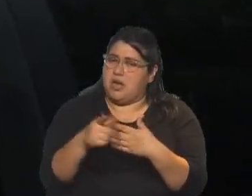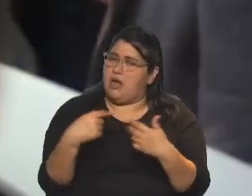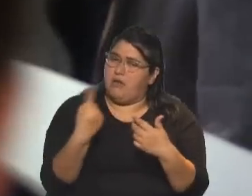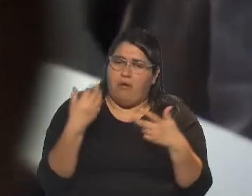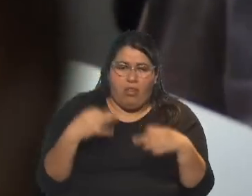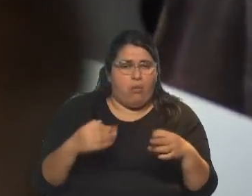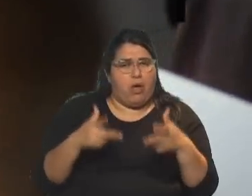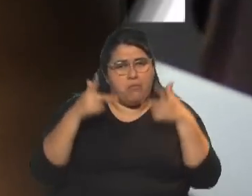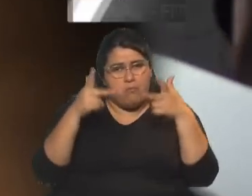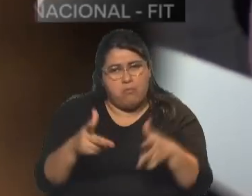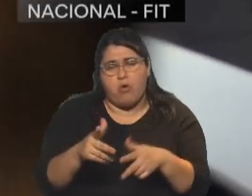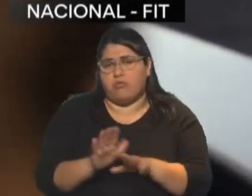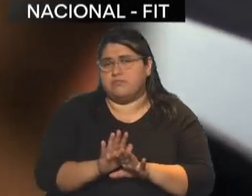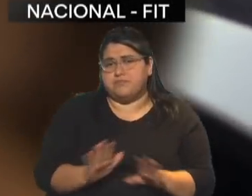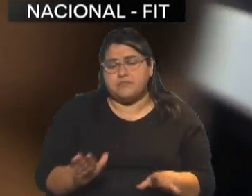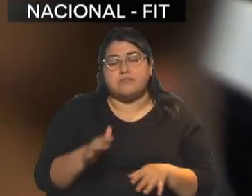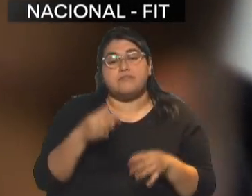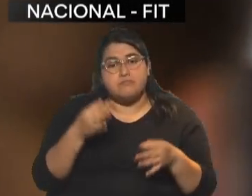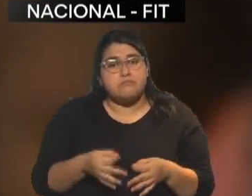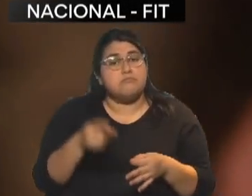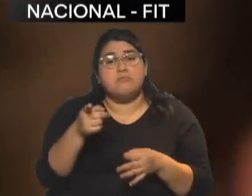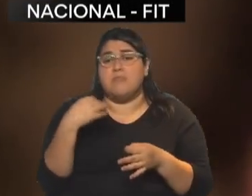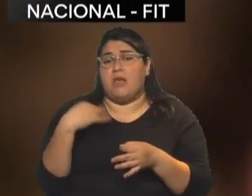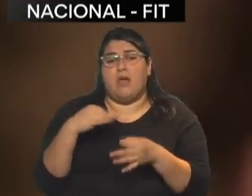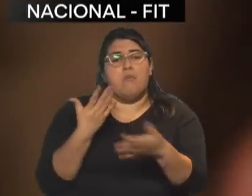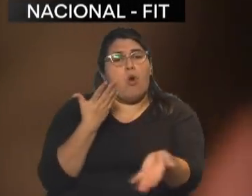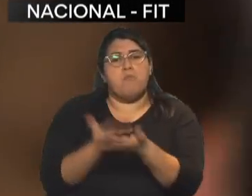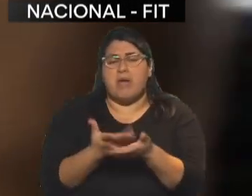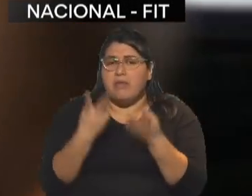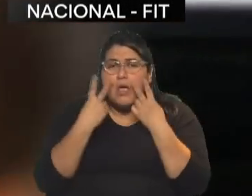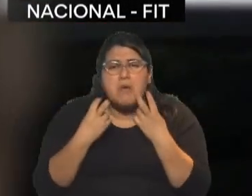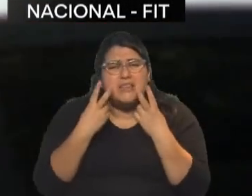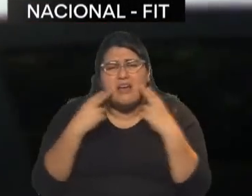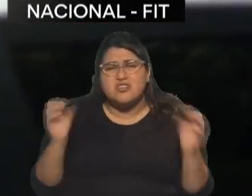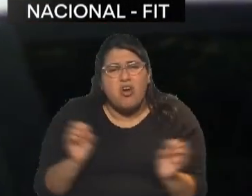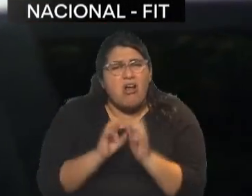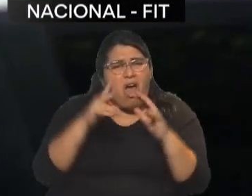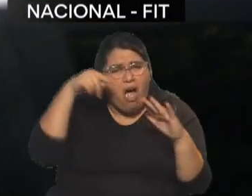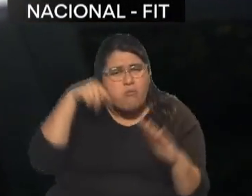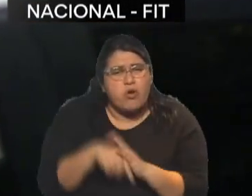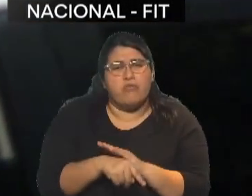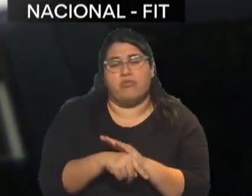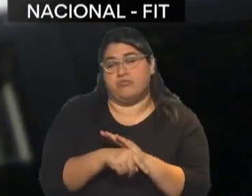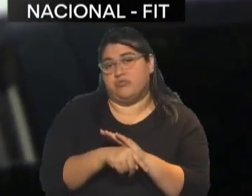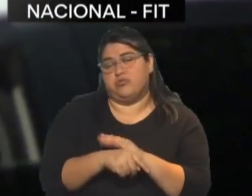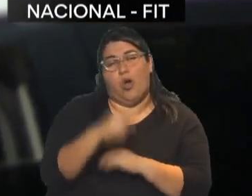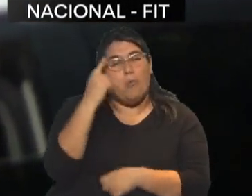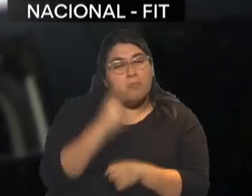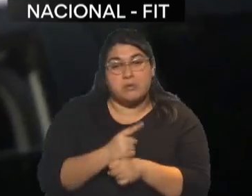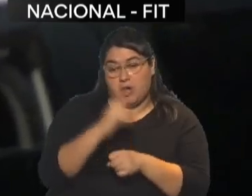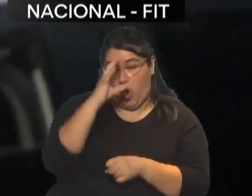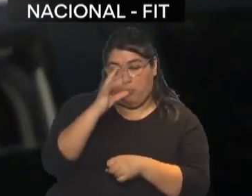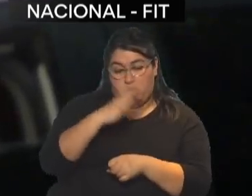hay que repudiarlo y hay que pedir el esclarecimiento antes me parece que lo primero que tengo que decir ante esta